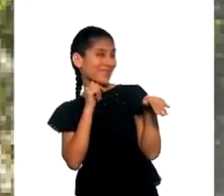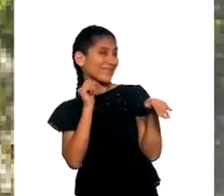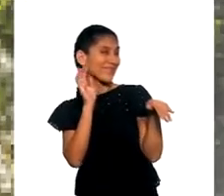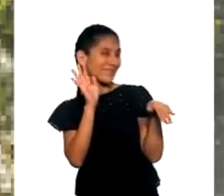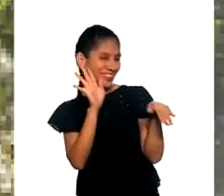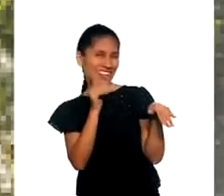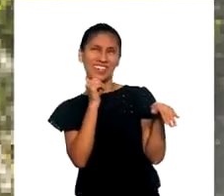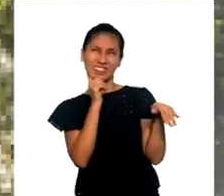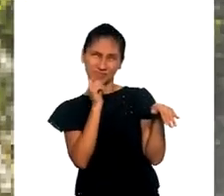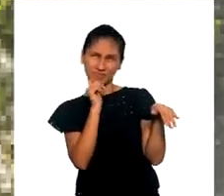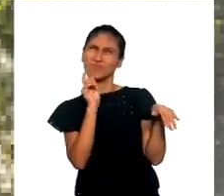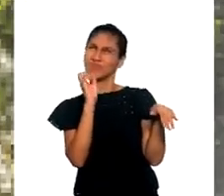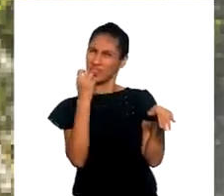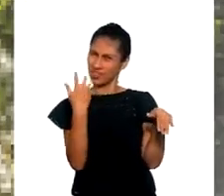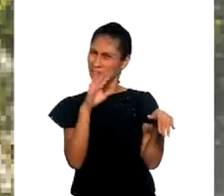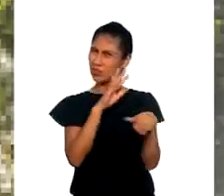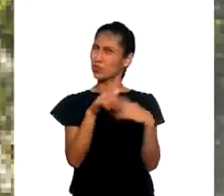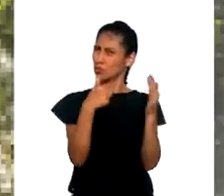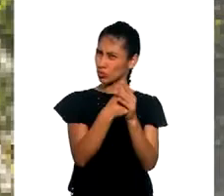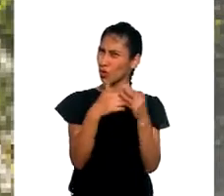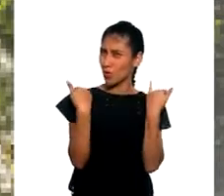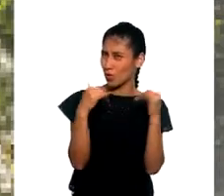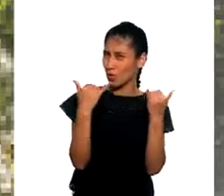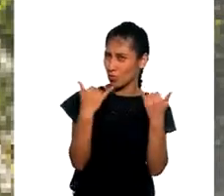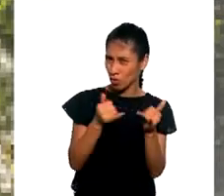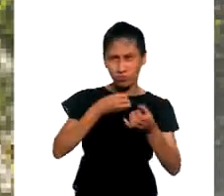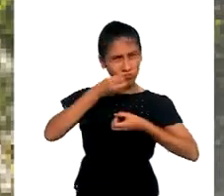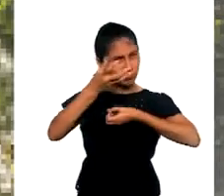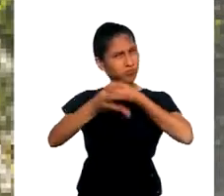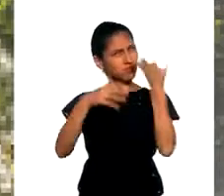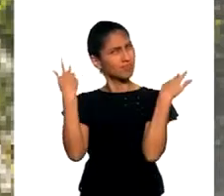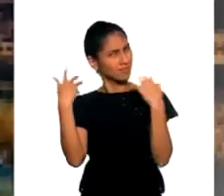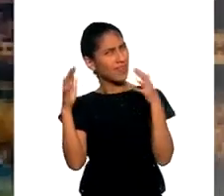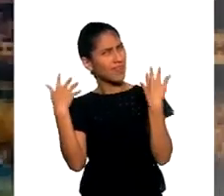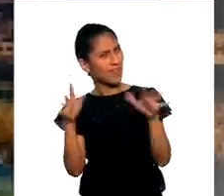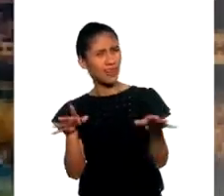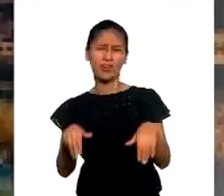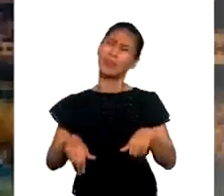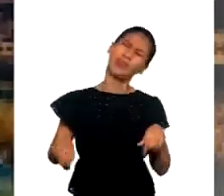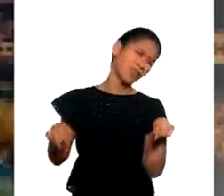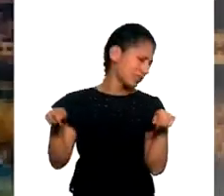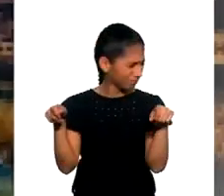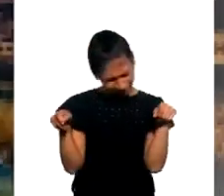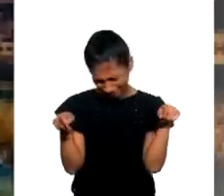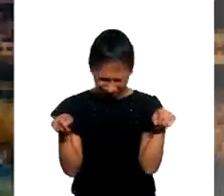te he compartido todas las juegos que conozco no